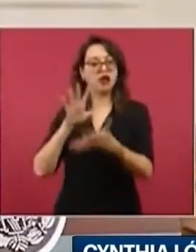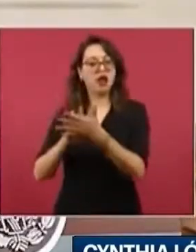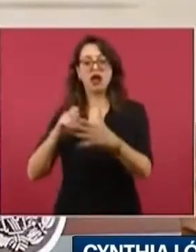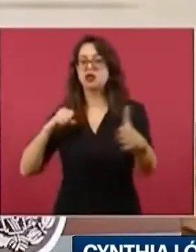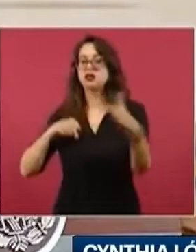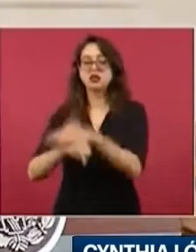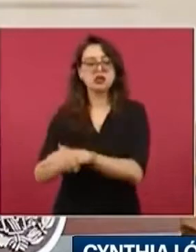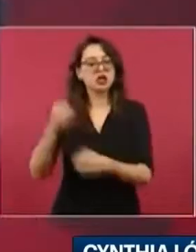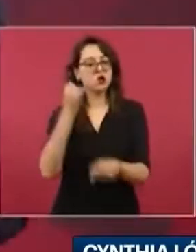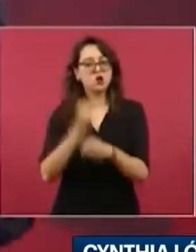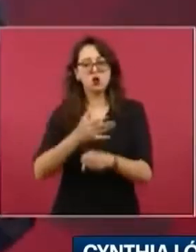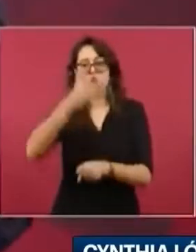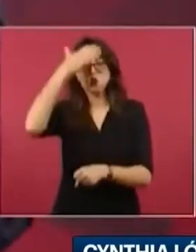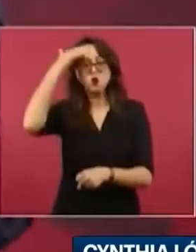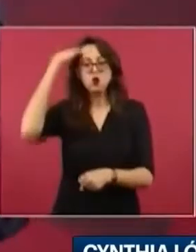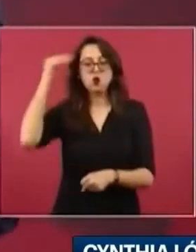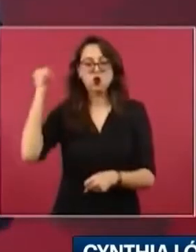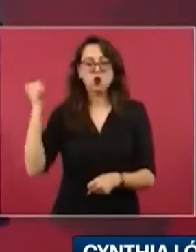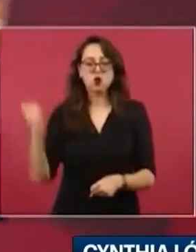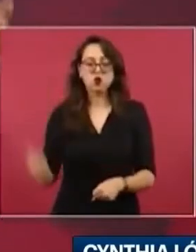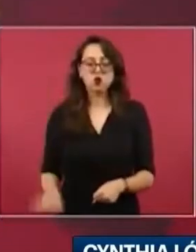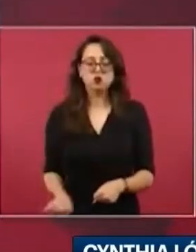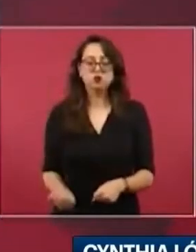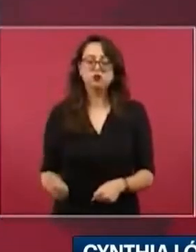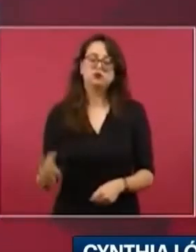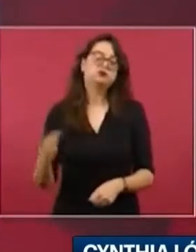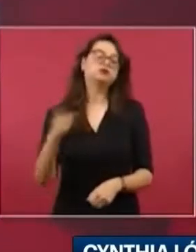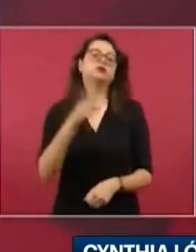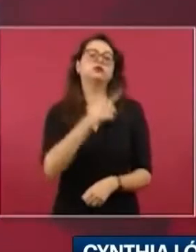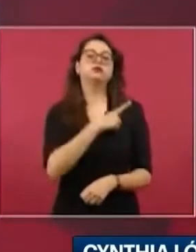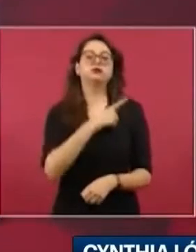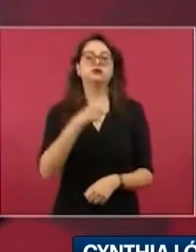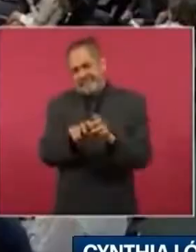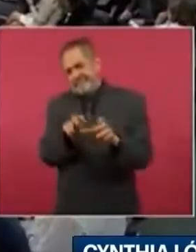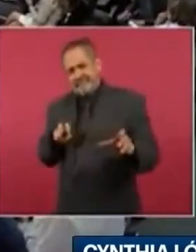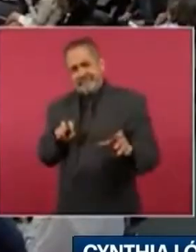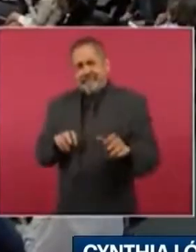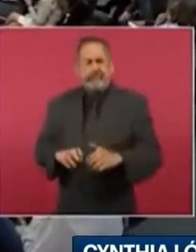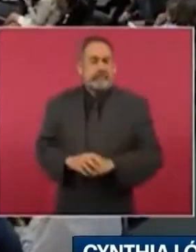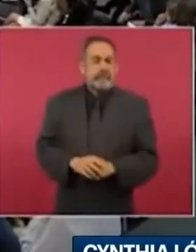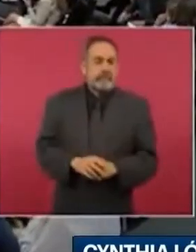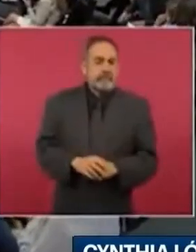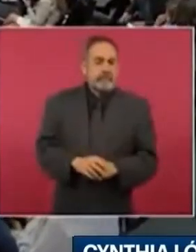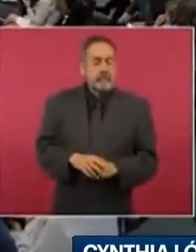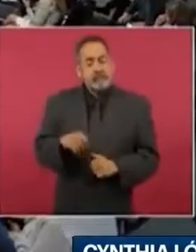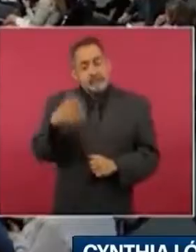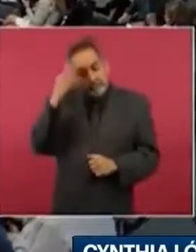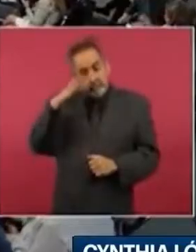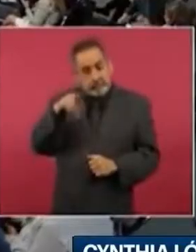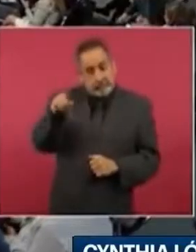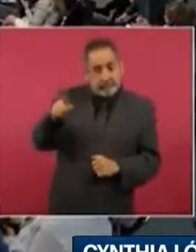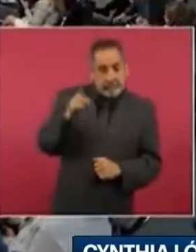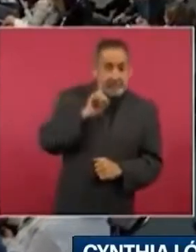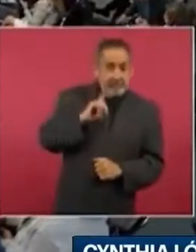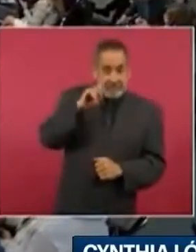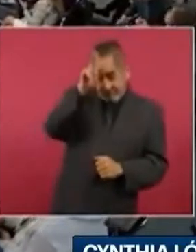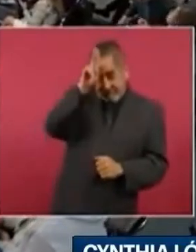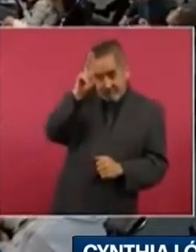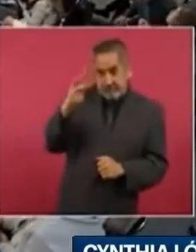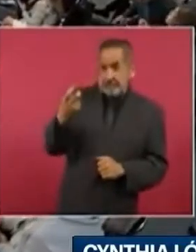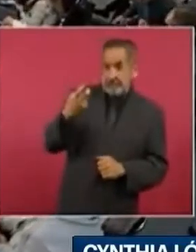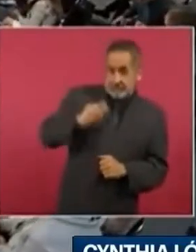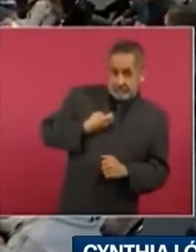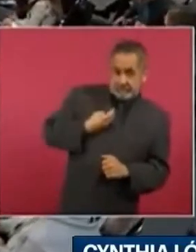y competitivo, pues no se debe de dejar que las ideologías y la polarización de los gobiernos afecten la